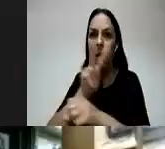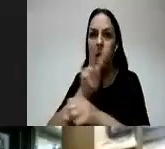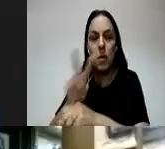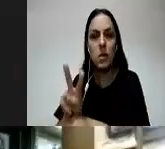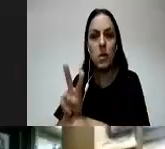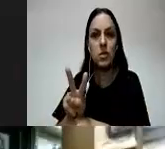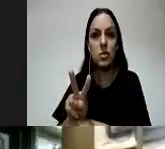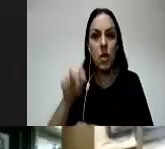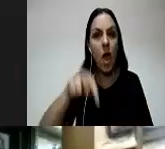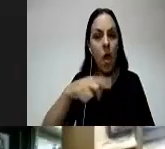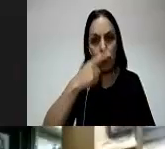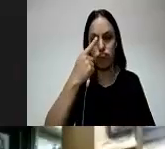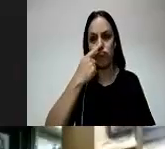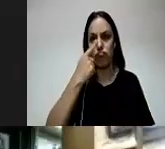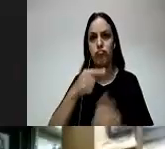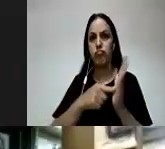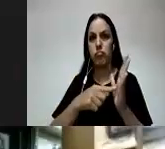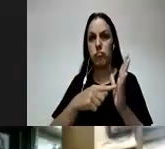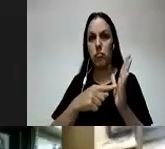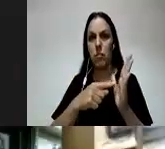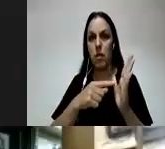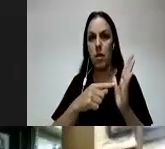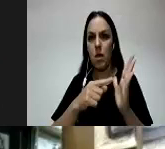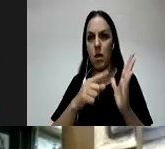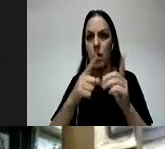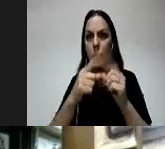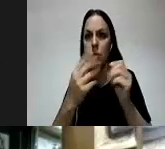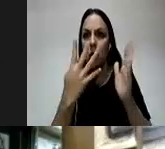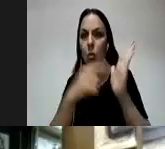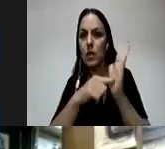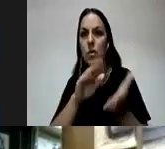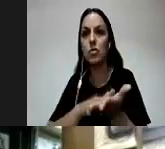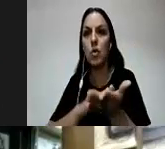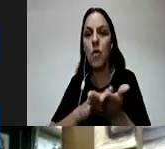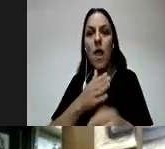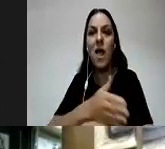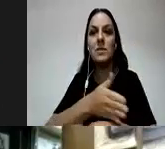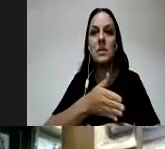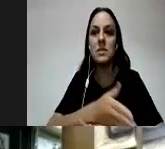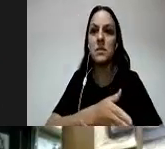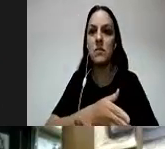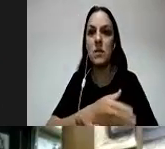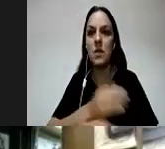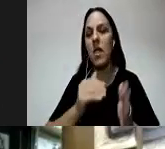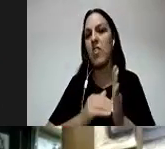de interés, el capítulo cuarto relativo a la accesibilidad al medio según el texto de la ley